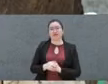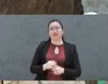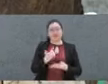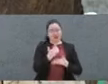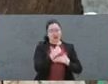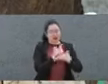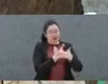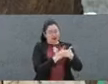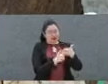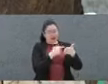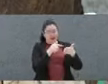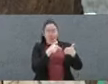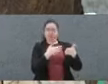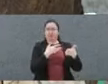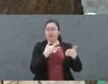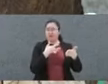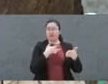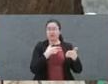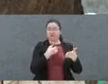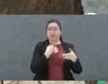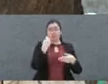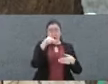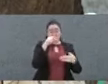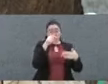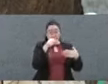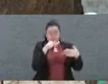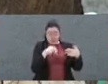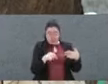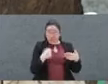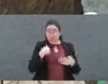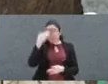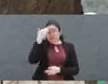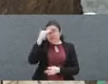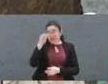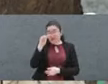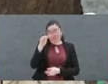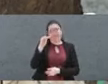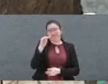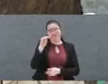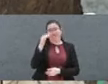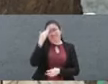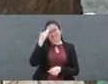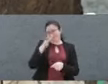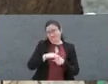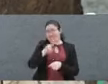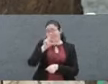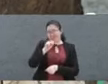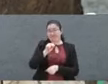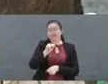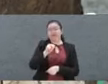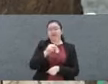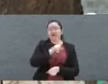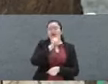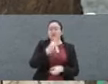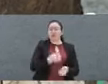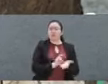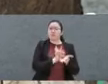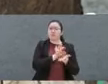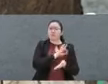no me sé los nombres, te los podemos ofrecer directamente, y esto nos ha permitido tener en este